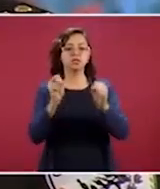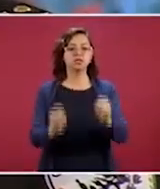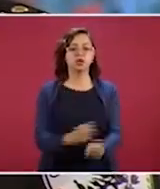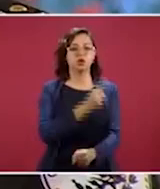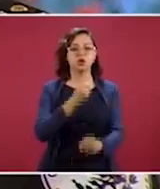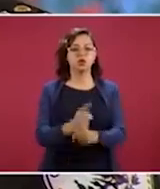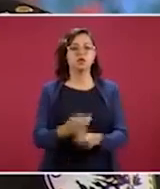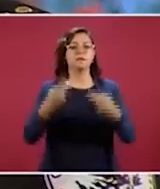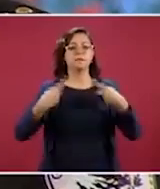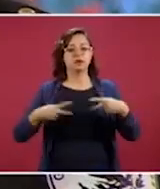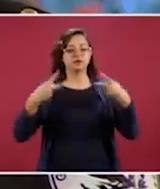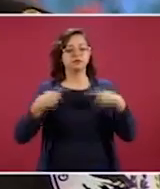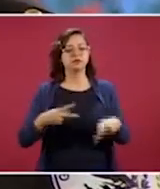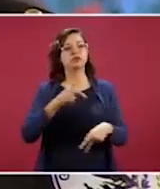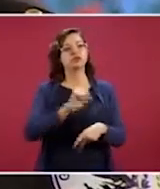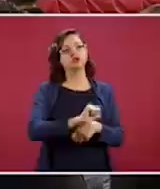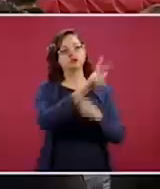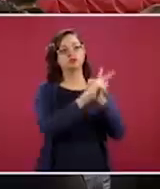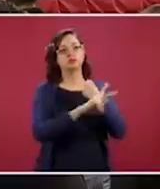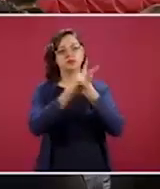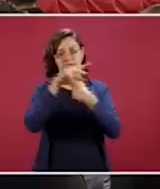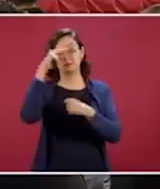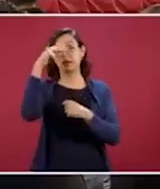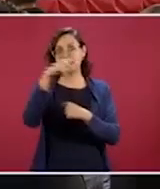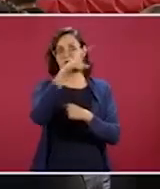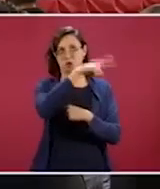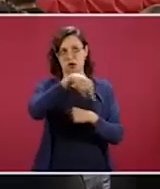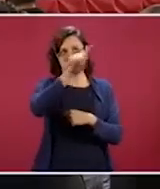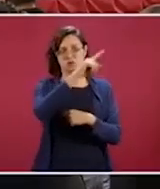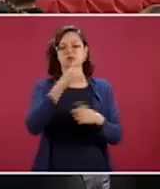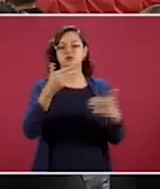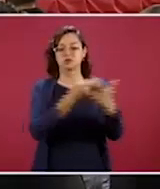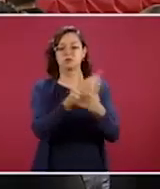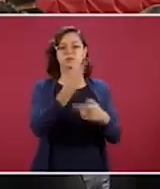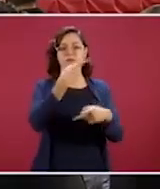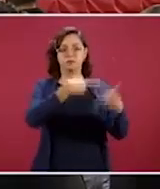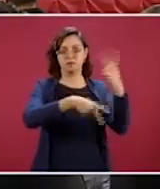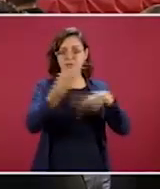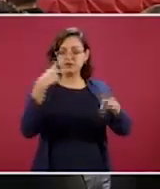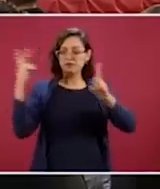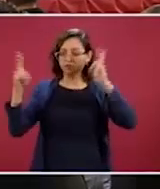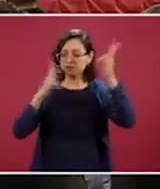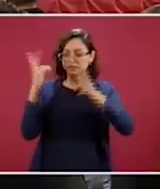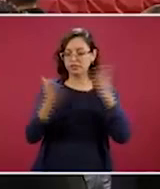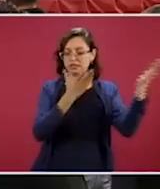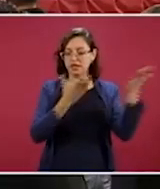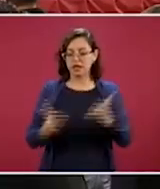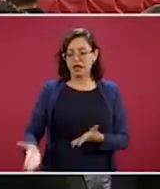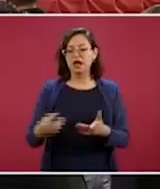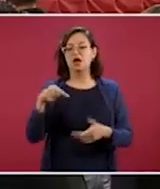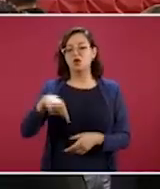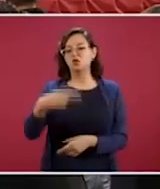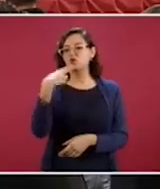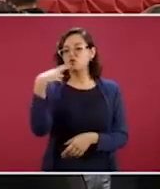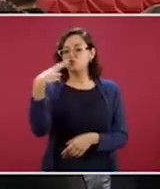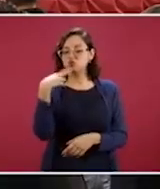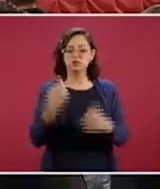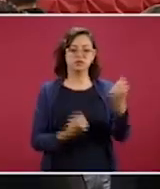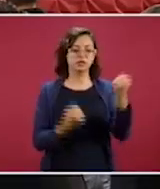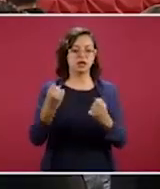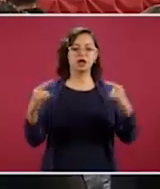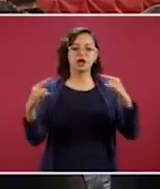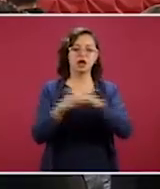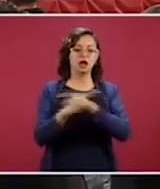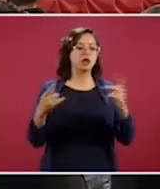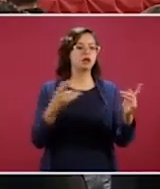seguridad a nuestros connacionales que visitan a sus familias en territorio nacional y utilizan principalmente las vías generales de